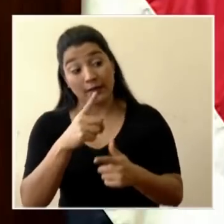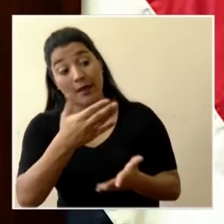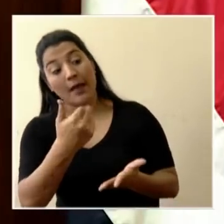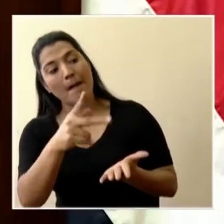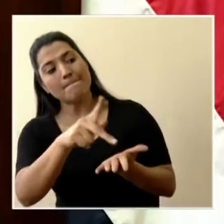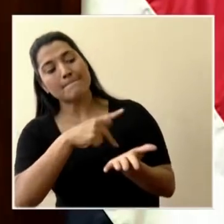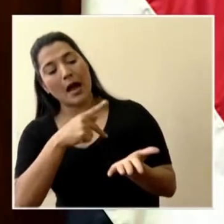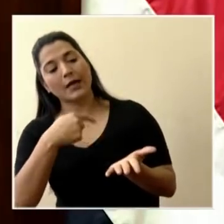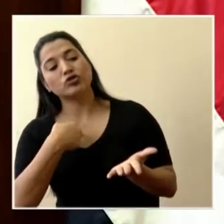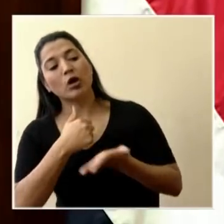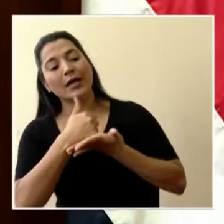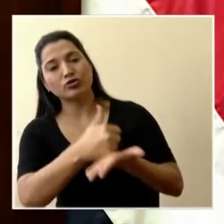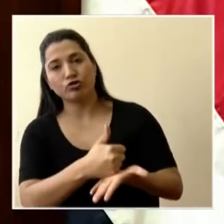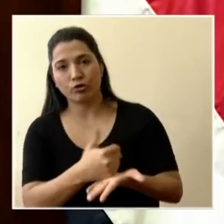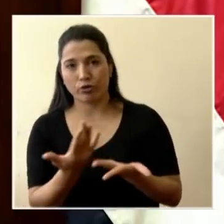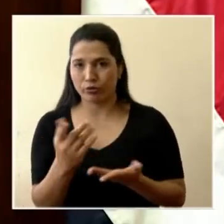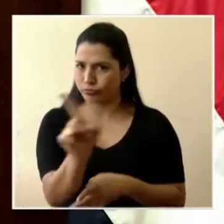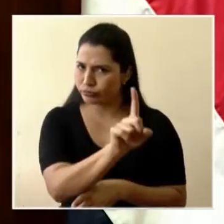es